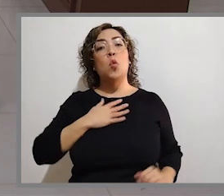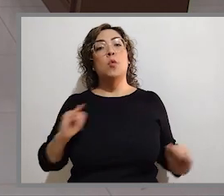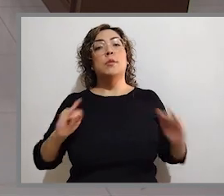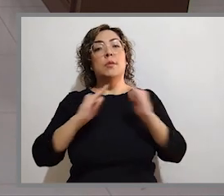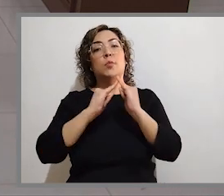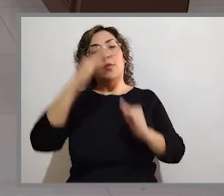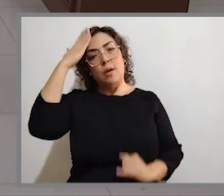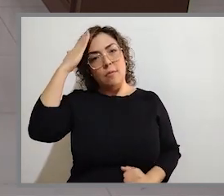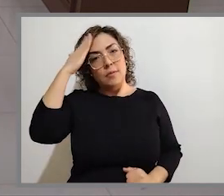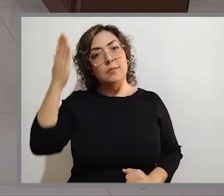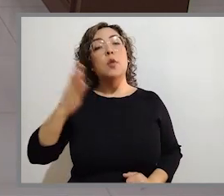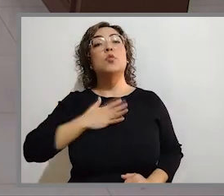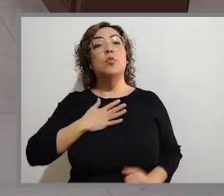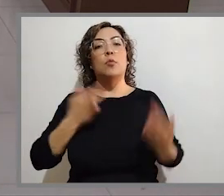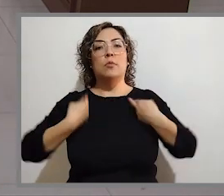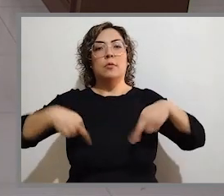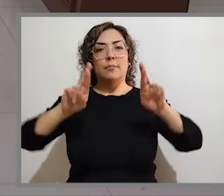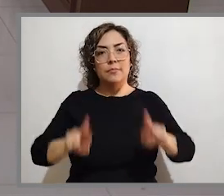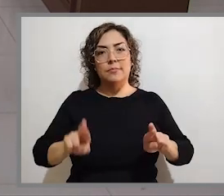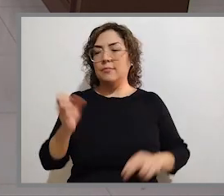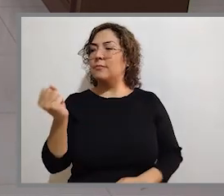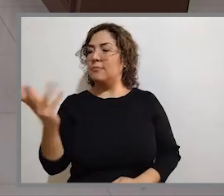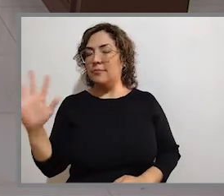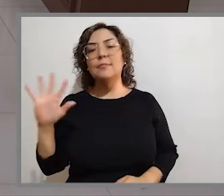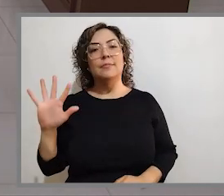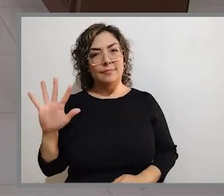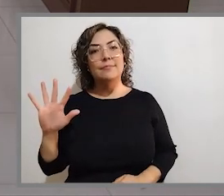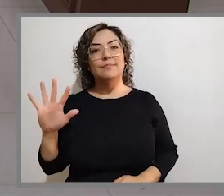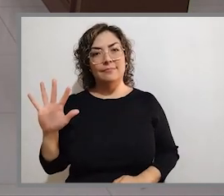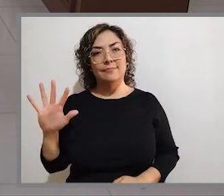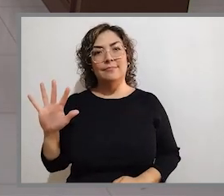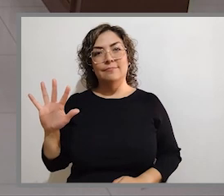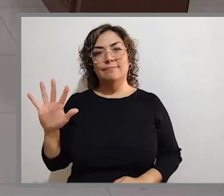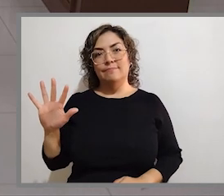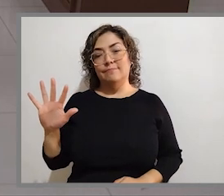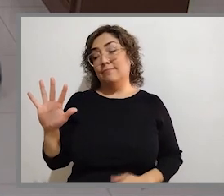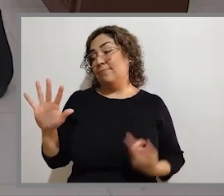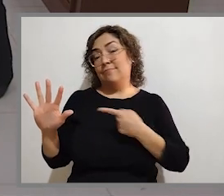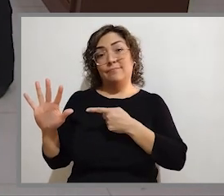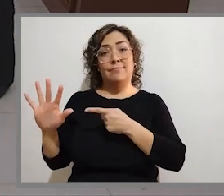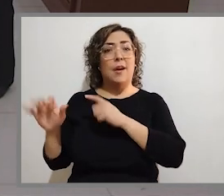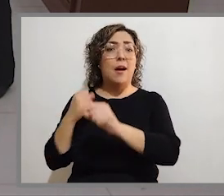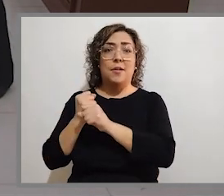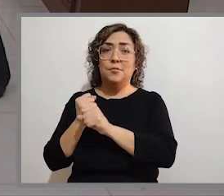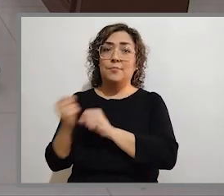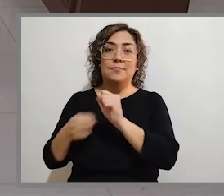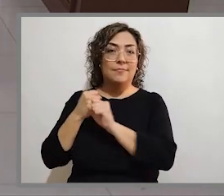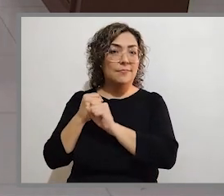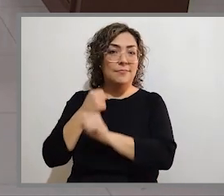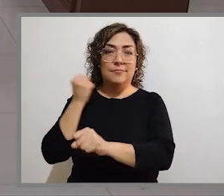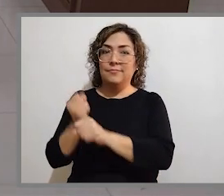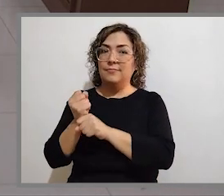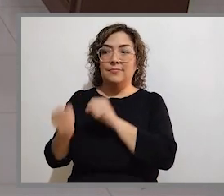representación y ellos han detentado el poder pues, desde siempre, ¿no? El hecho de que las